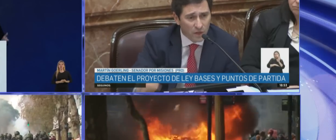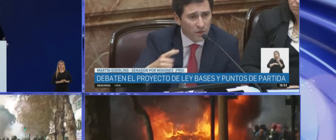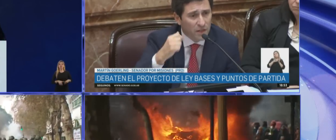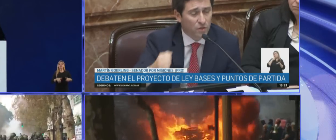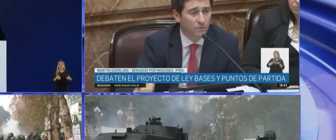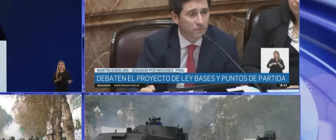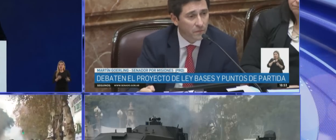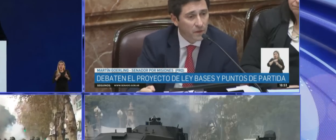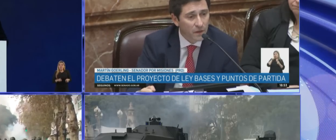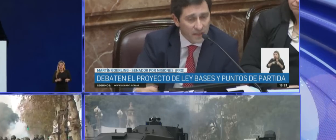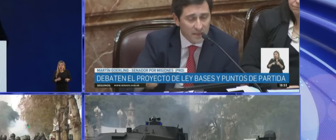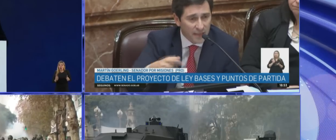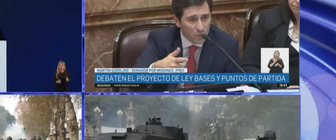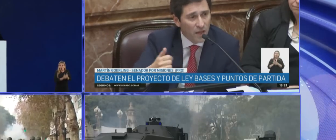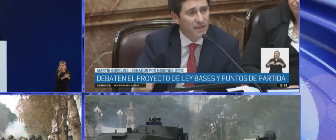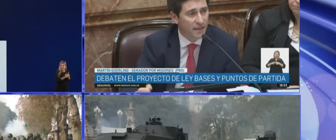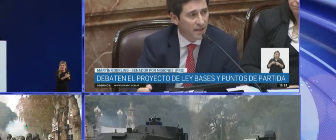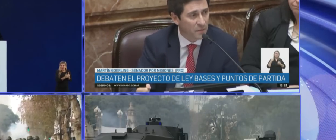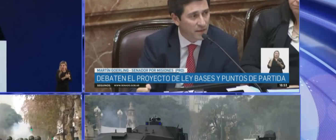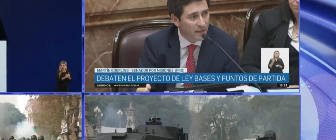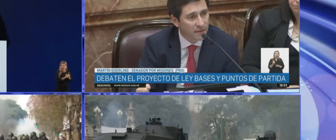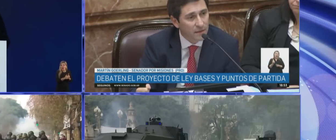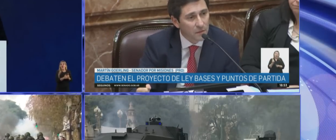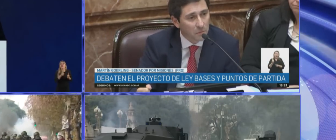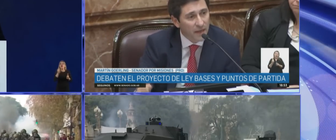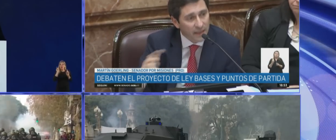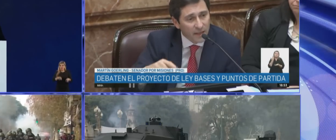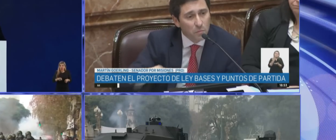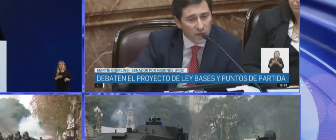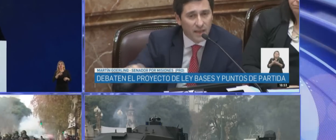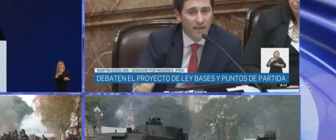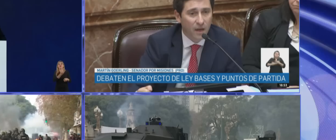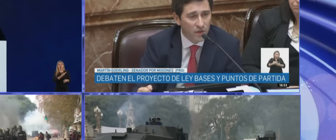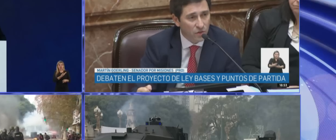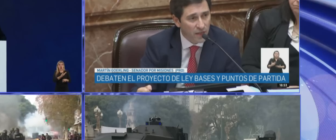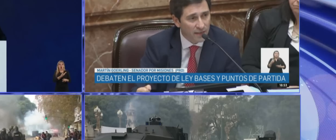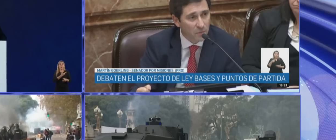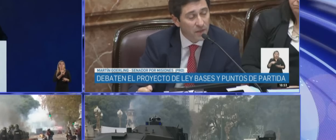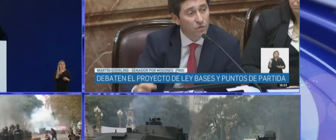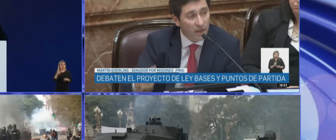la complicidad del Fondo Monetario Internacional. Lo financiaron con instrumentos que son con